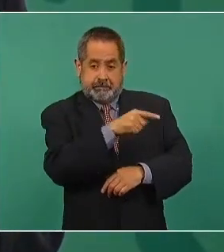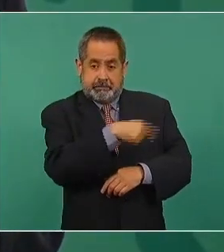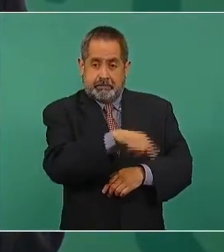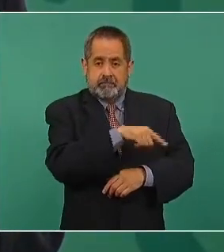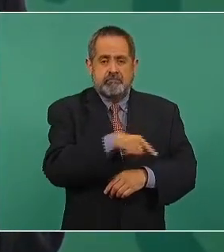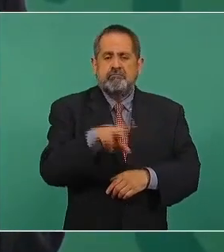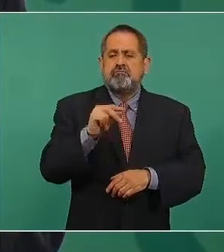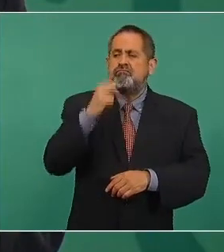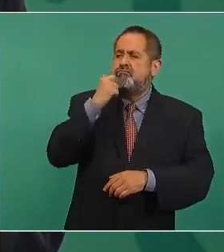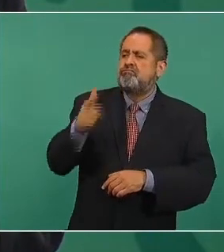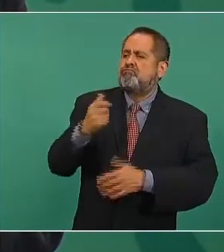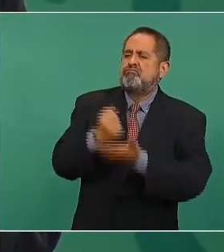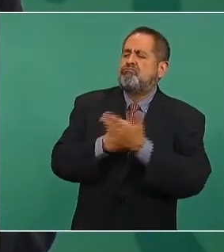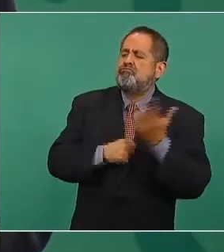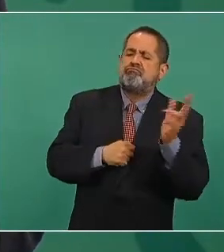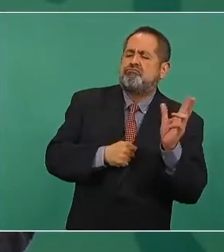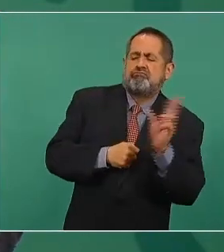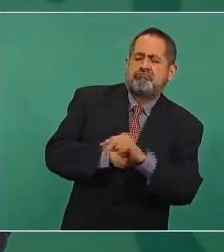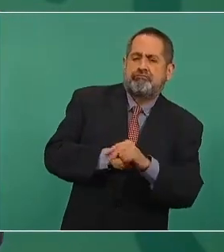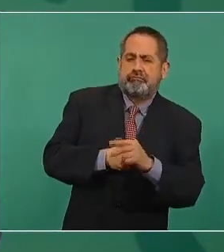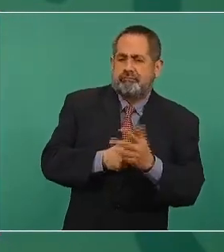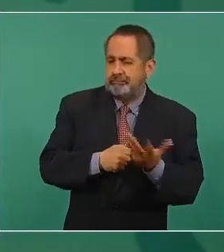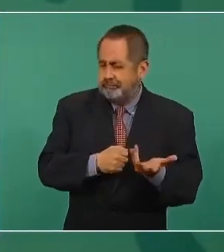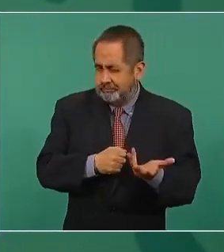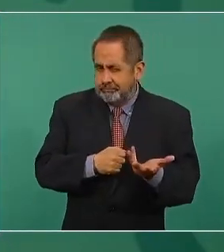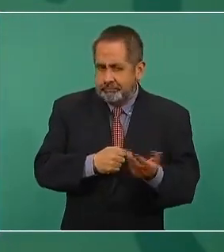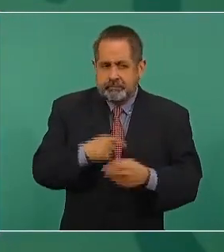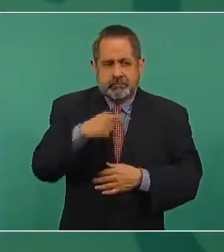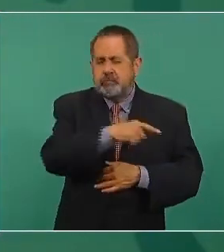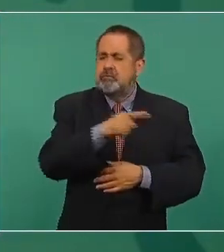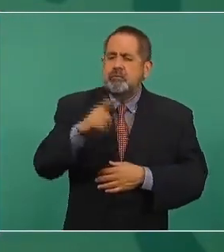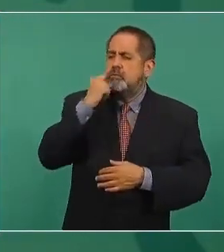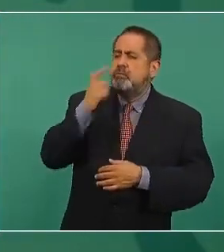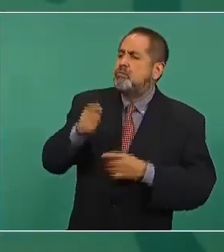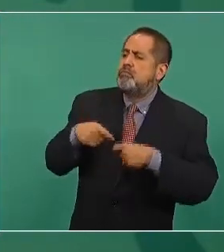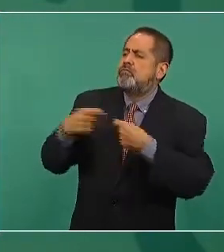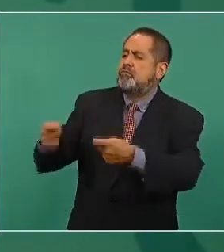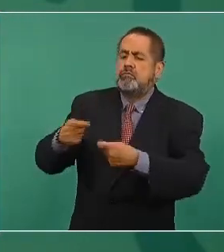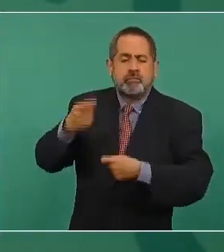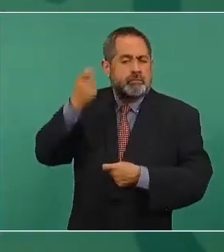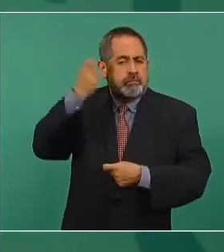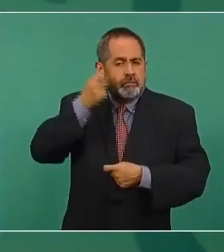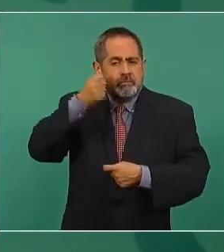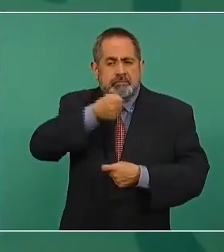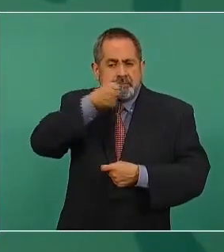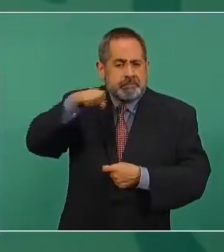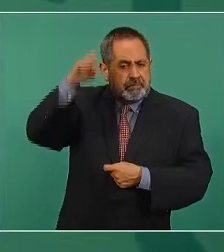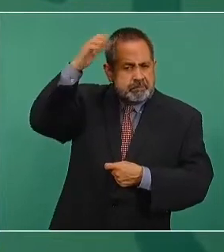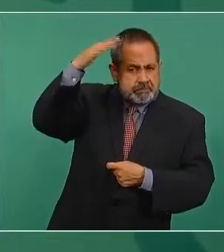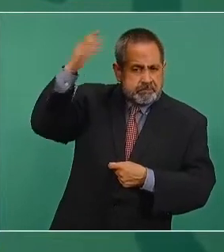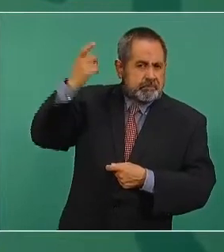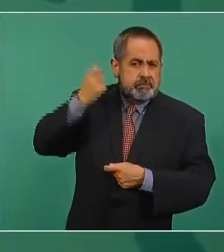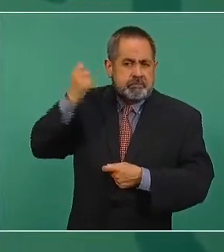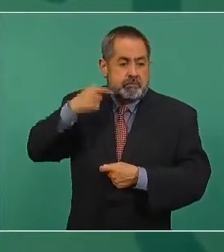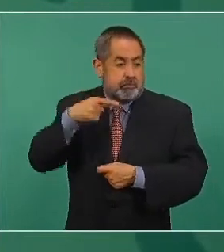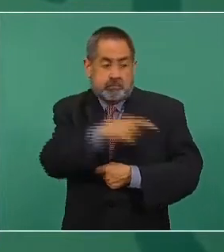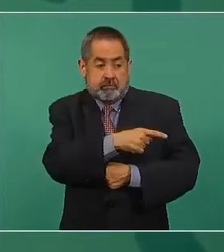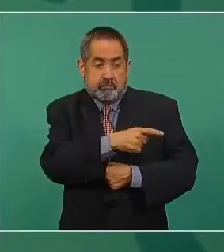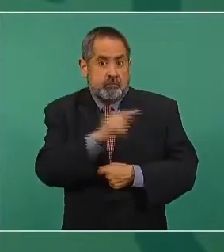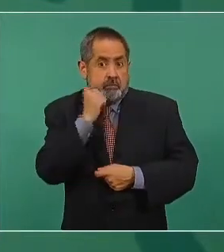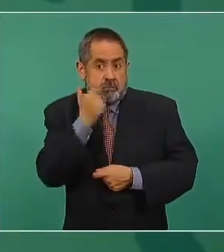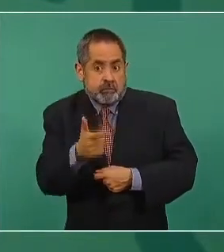desaprobado el que se entregaran pensiones a los adultos mayores. El